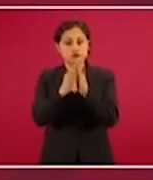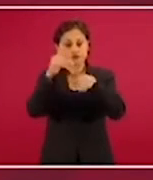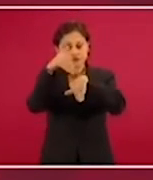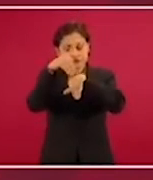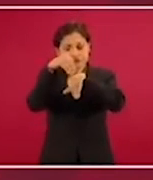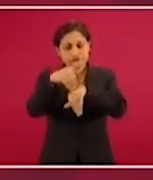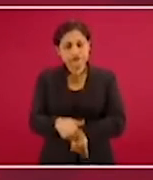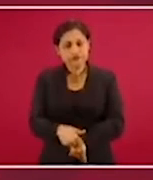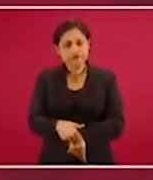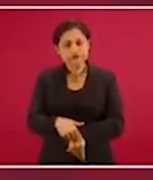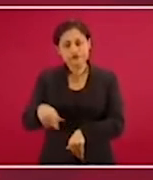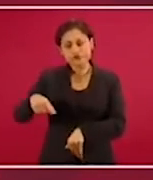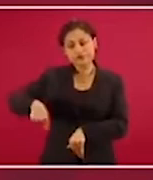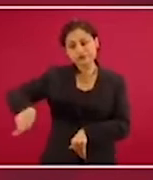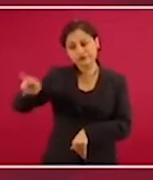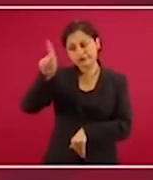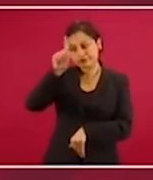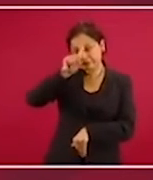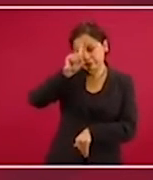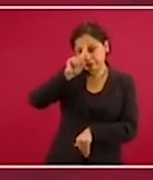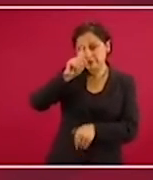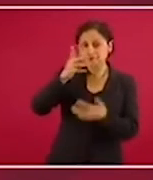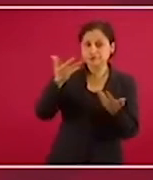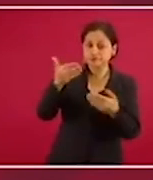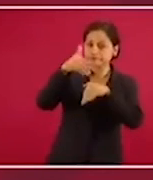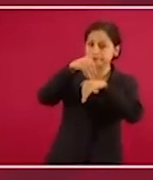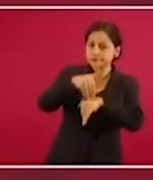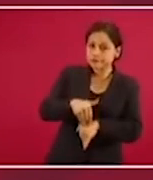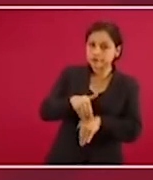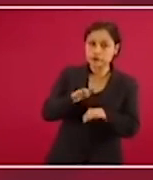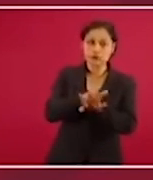sí hay calentura